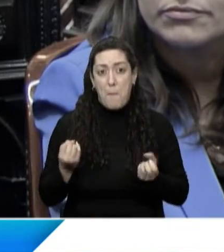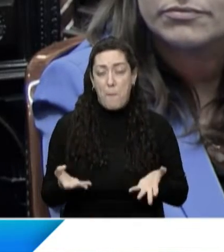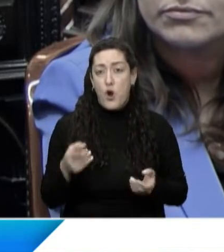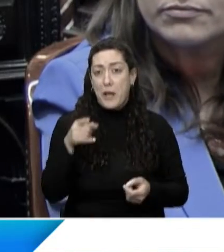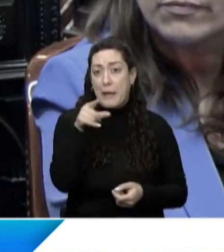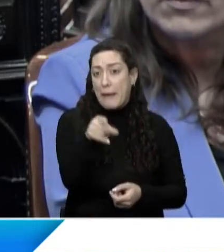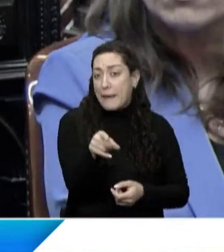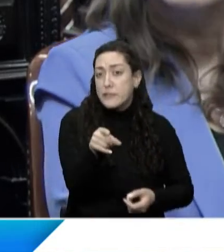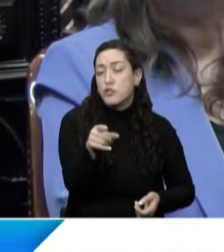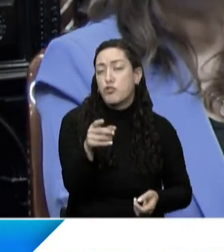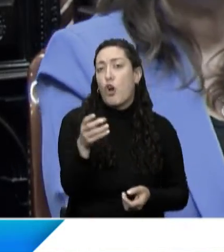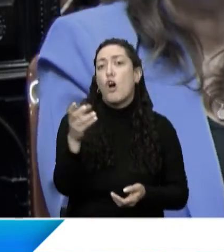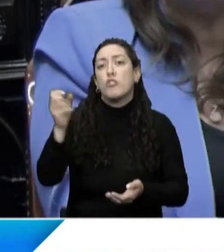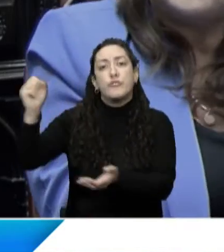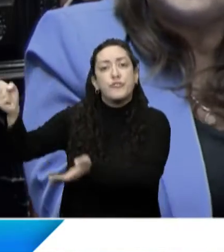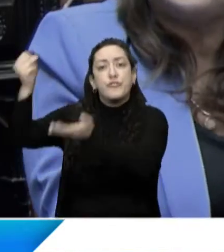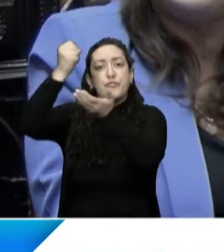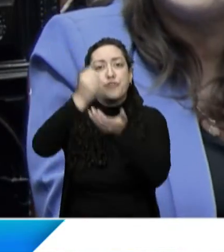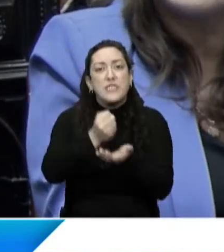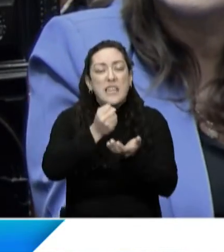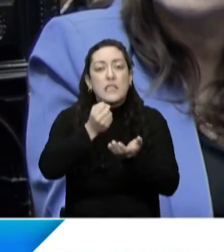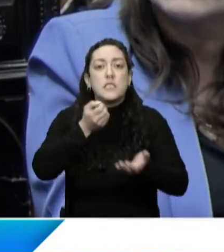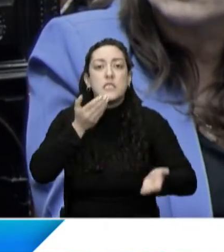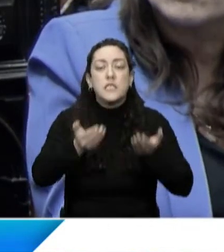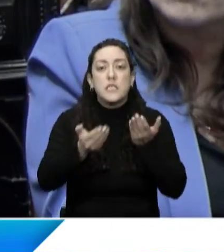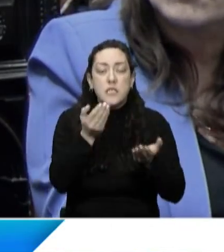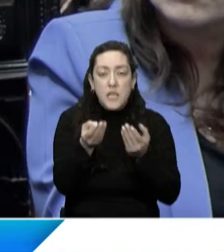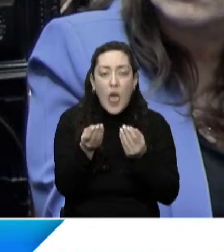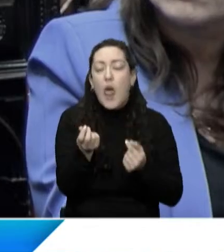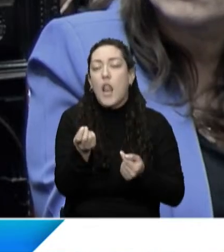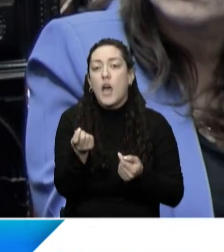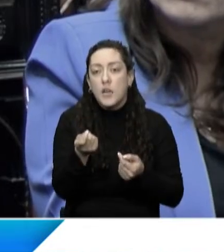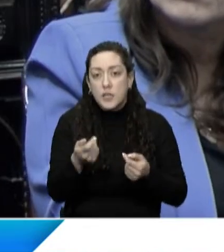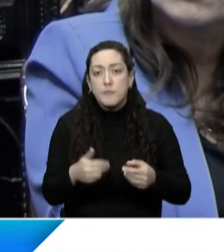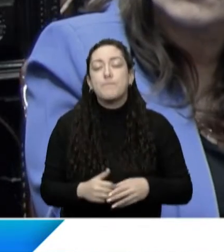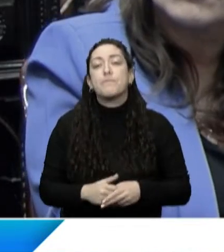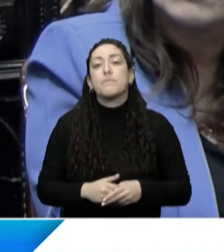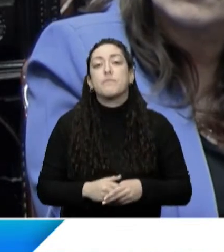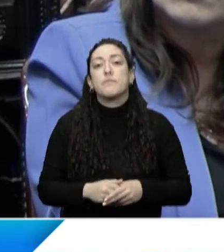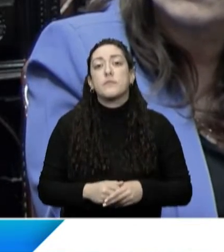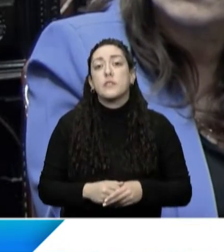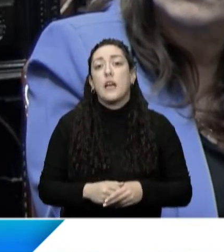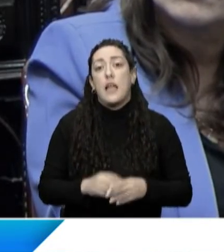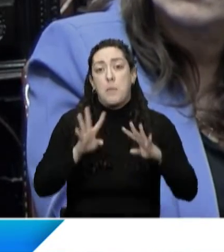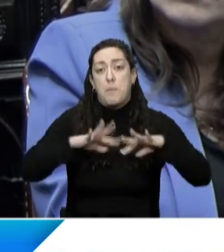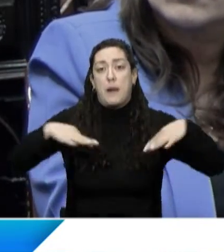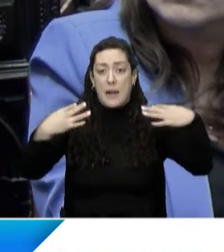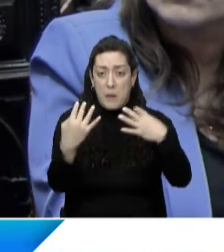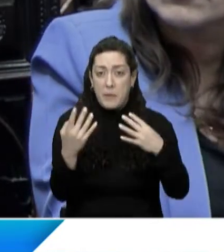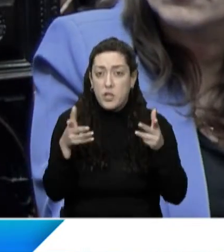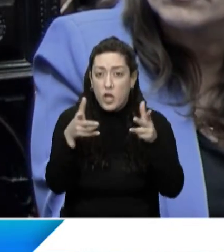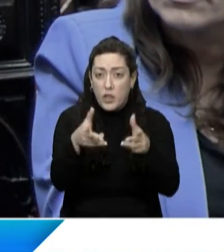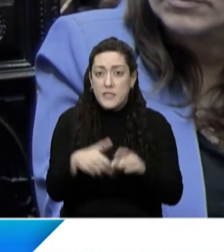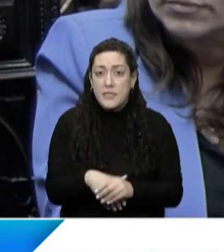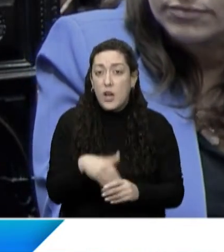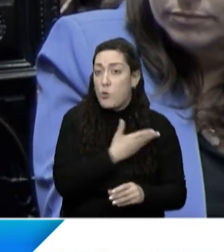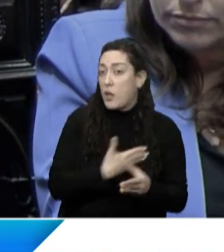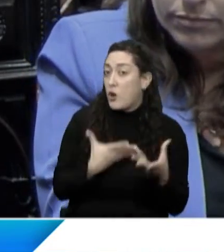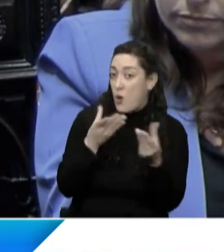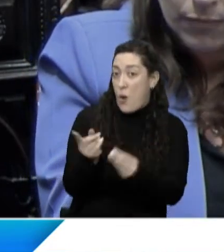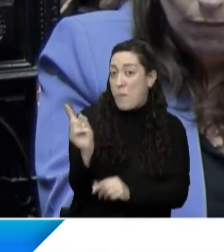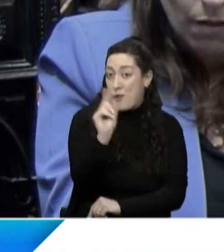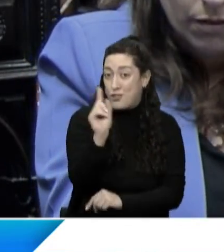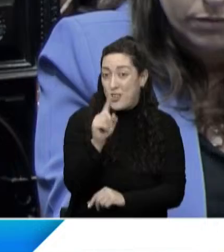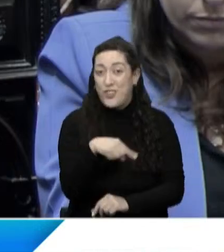donde financiar esta postura de nuestra parte, este proyecto lo sindicó el Parlamento y no lo acompañó el gobierno.